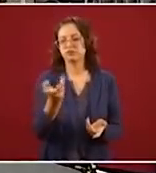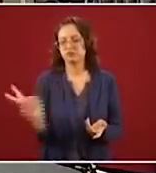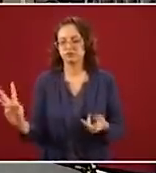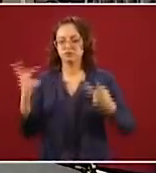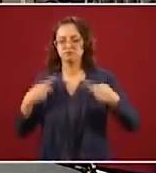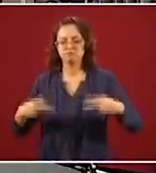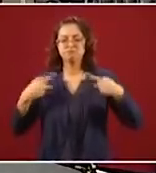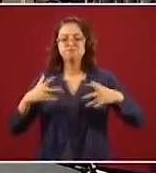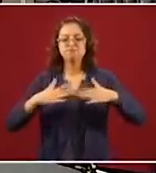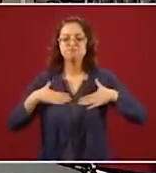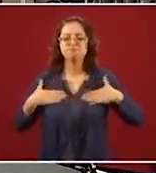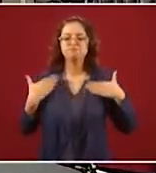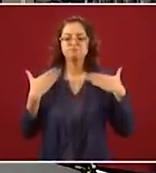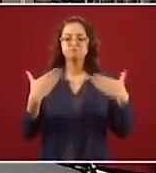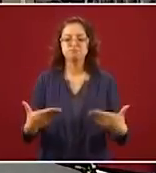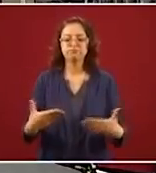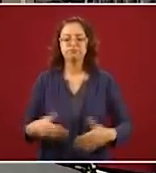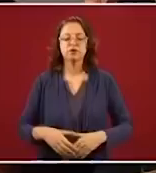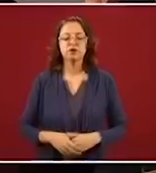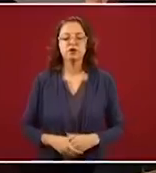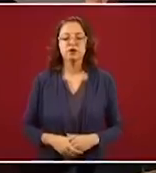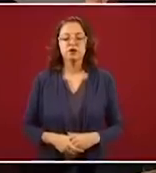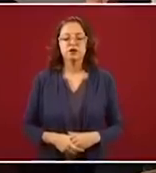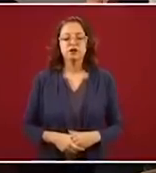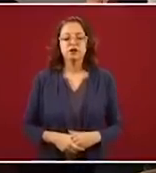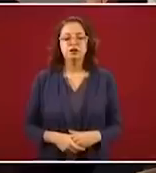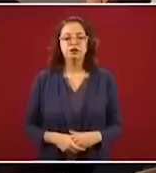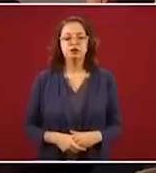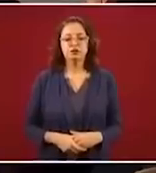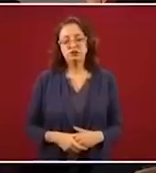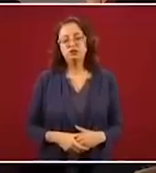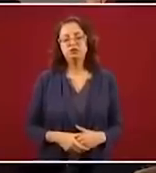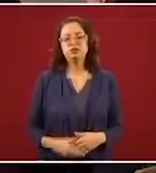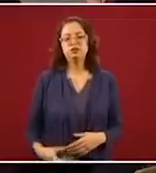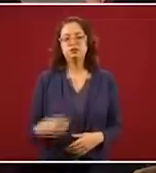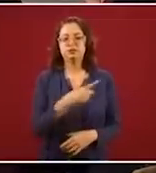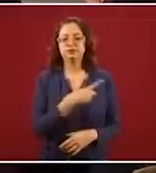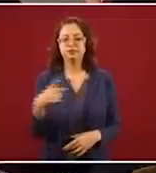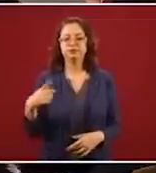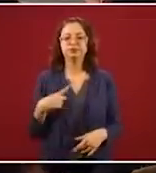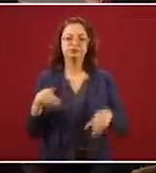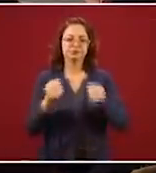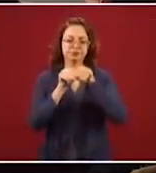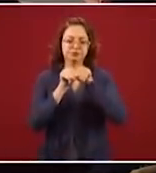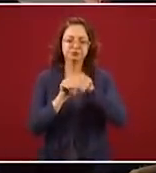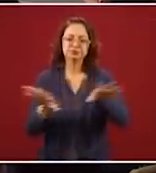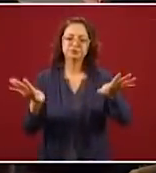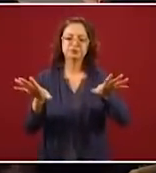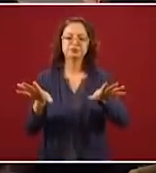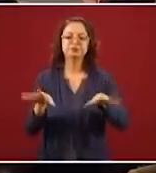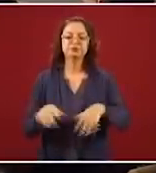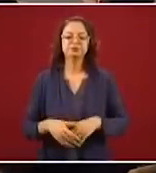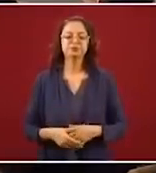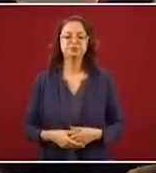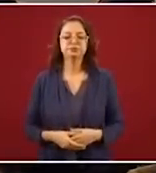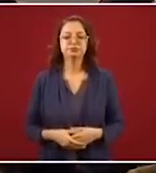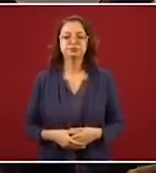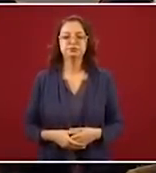confianza ciudadana. A ver si se difunde el día de hoy y